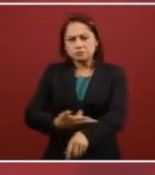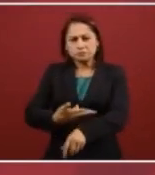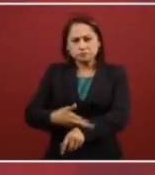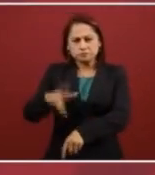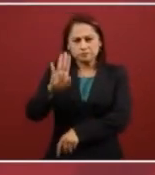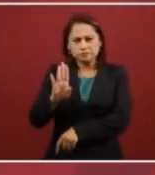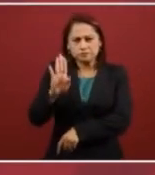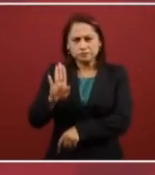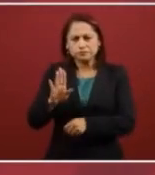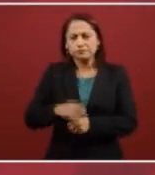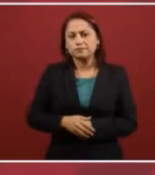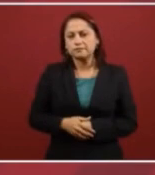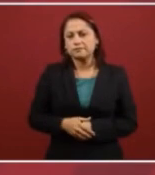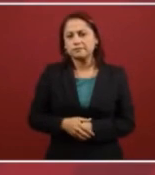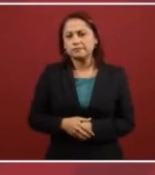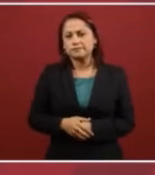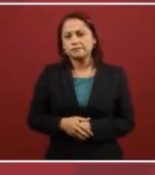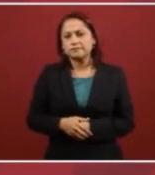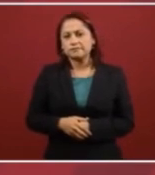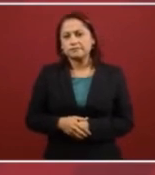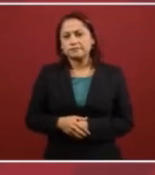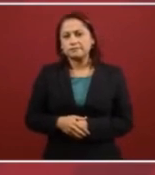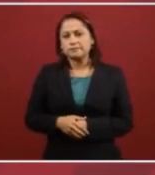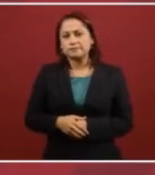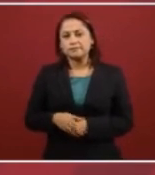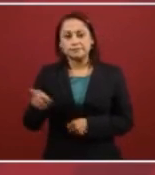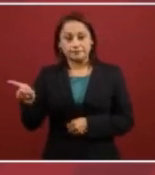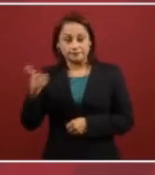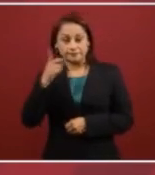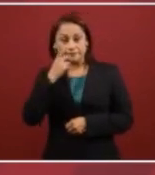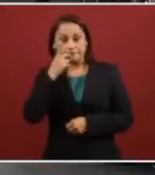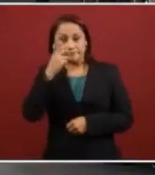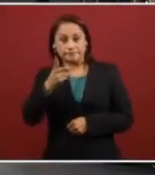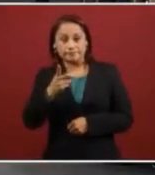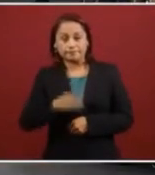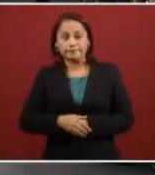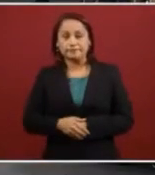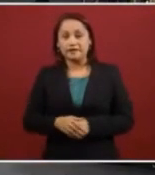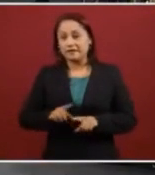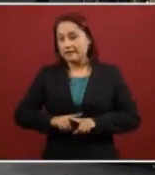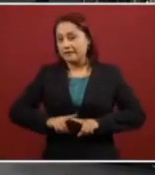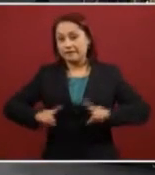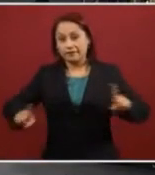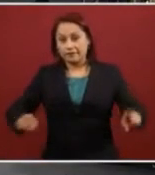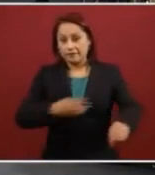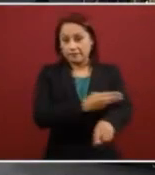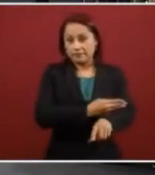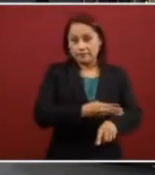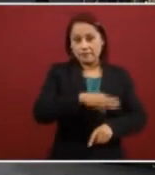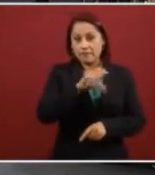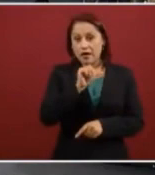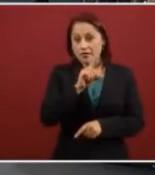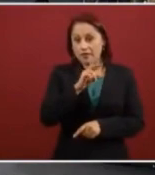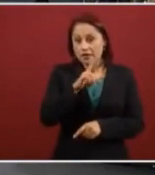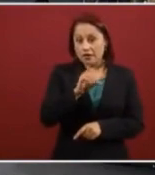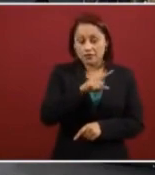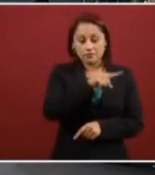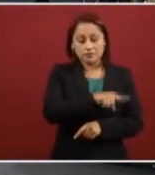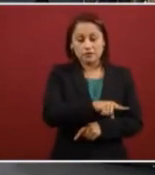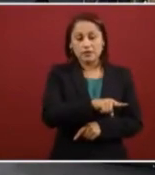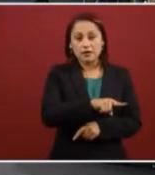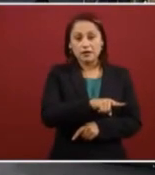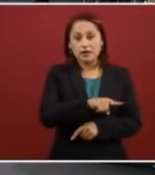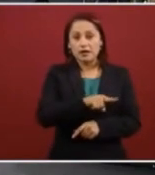was a transmittal, en it cambio, was a requisite. But on Madero, the other change, Madero, on the se other side,